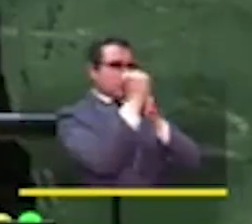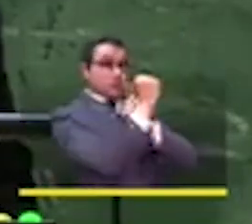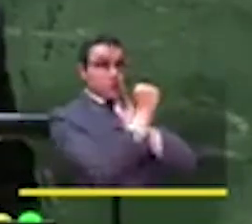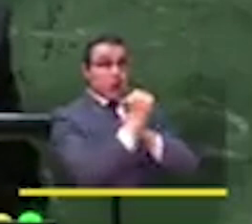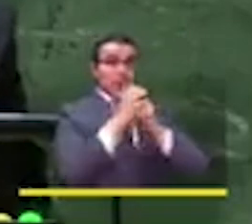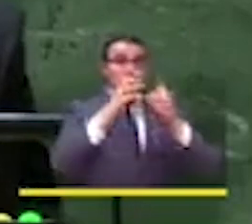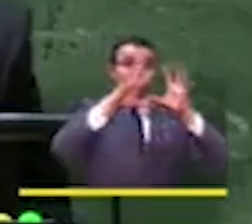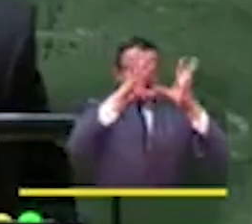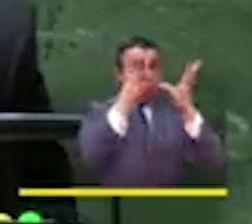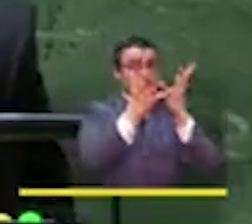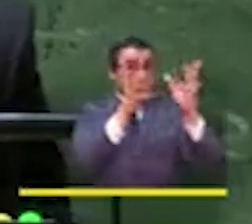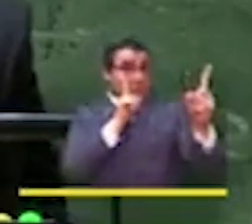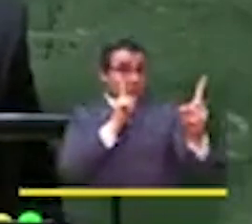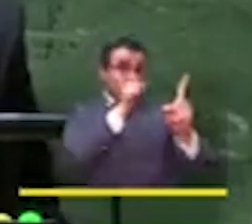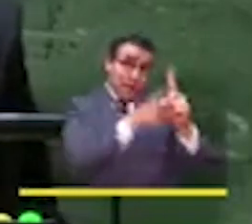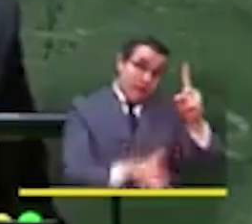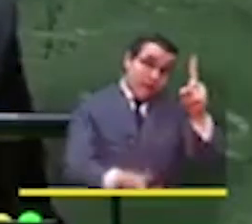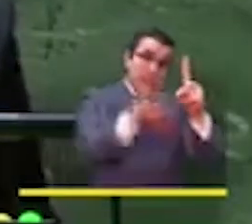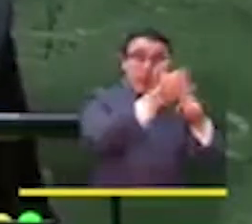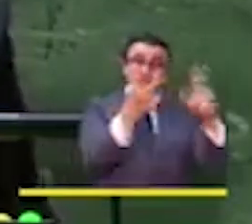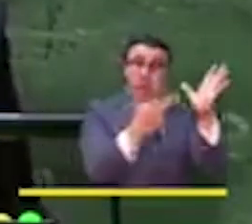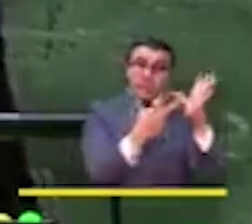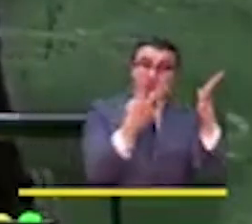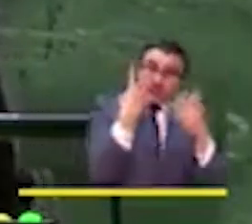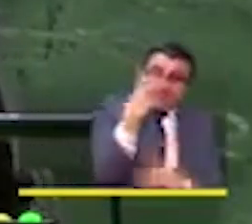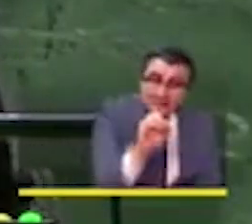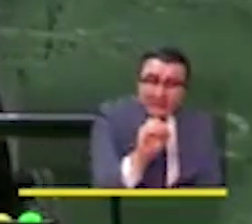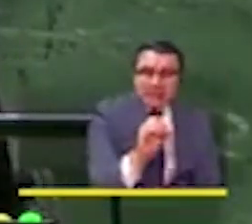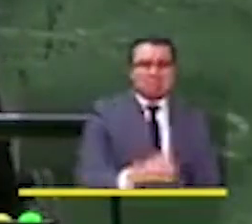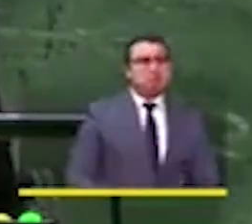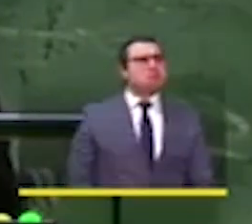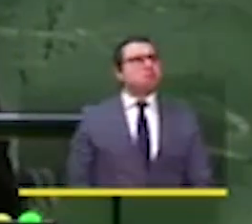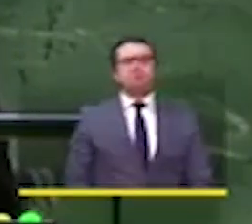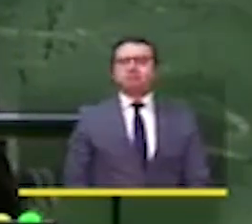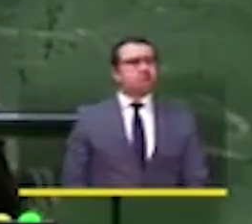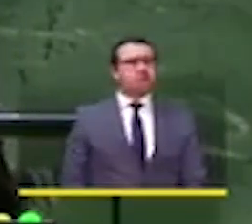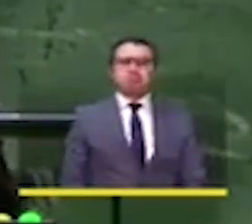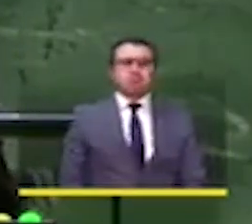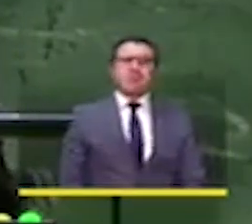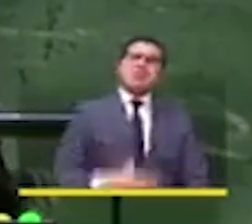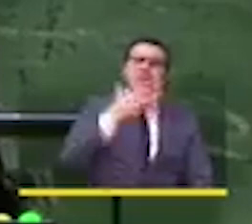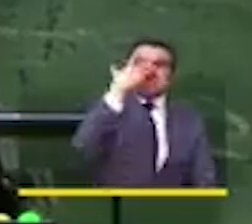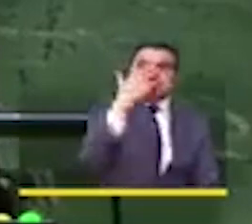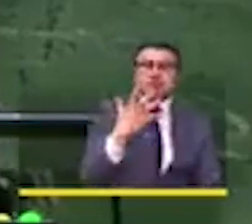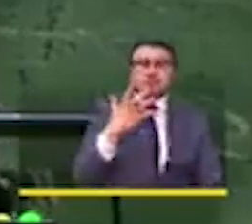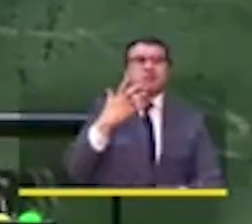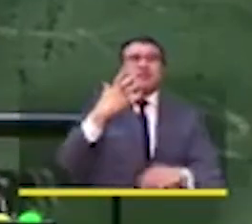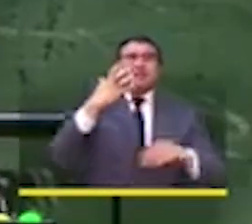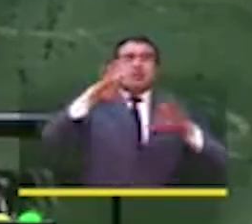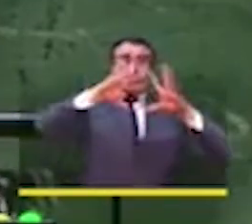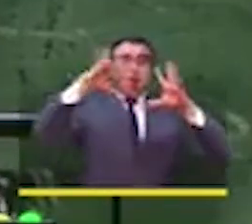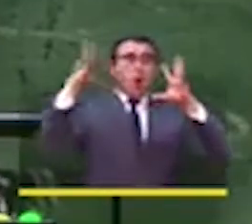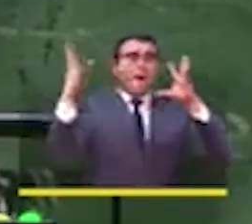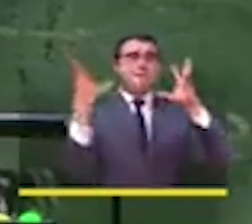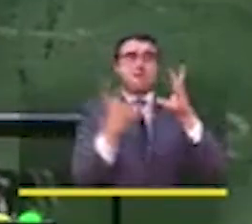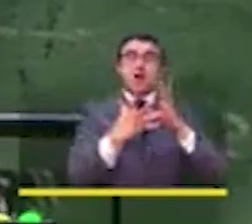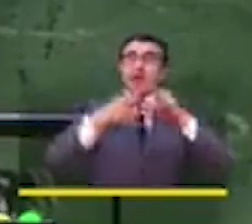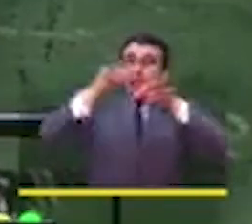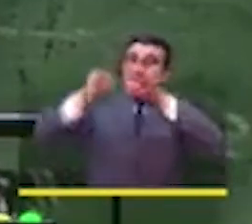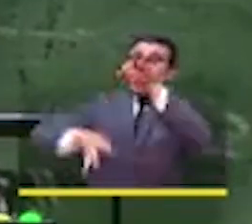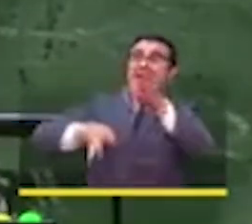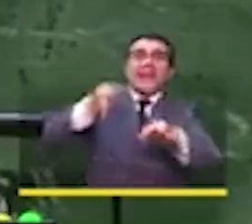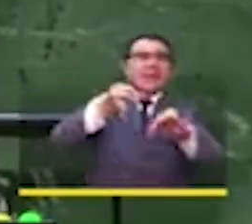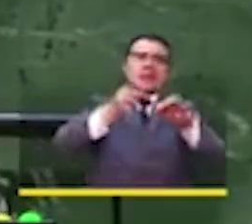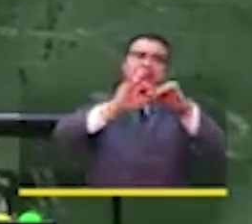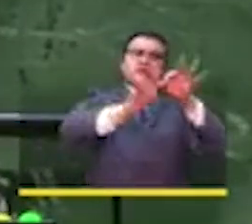humanidad para el 2030, porque lo que se ha sembrado es la injusticia en el planeta.